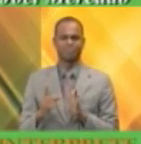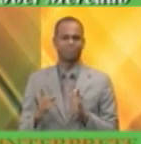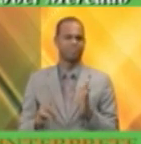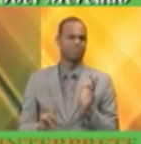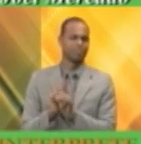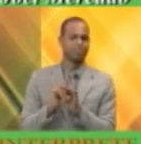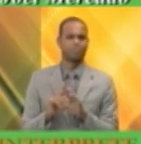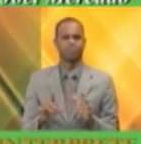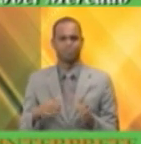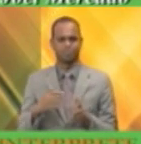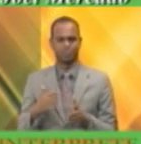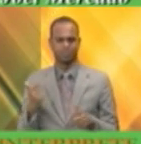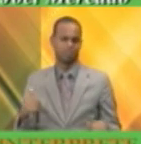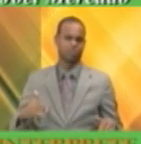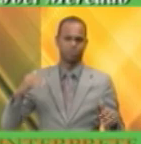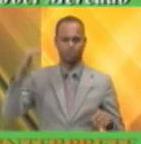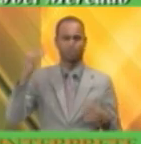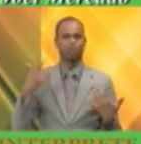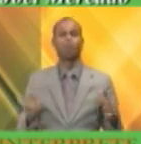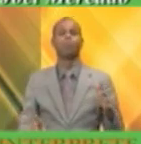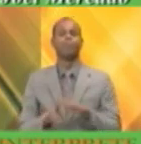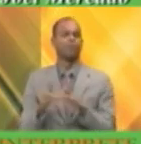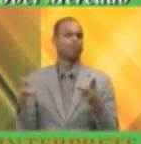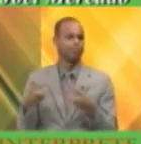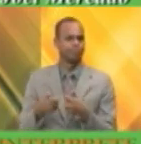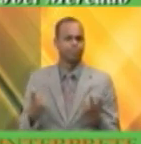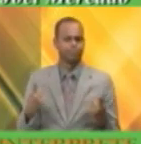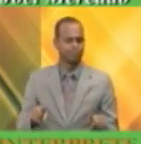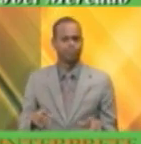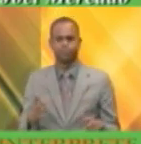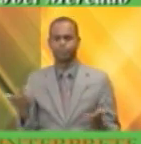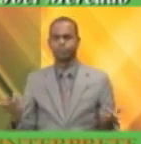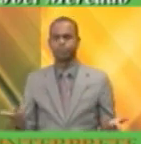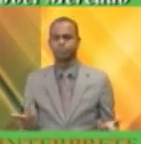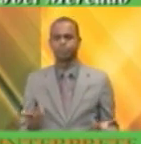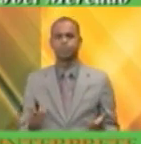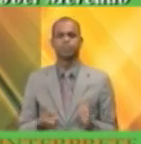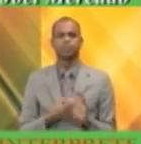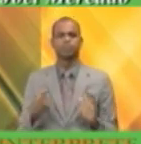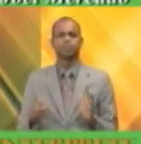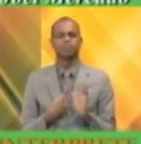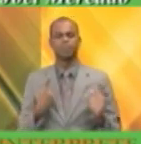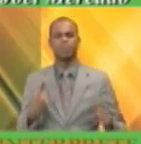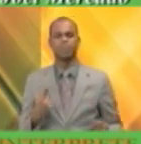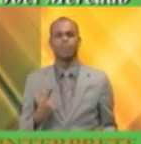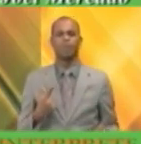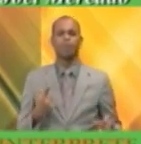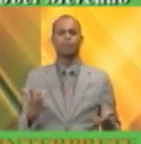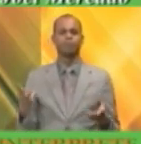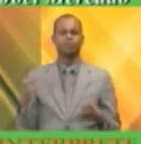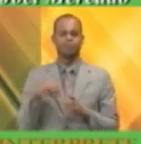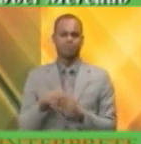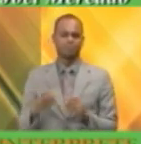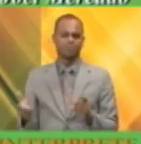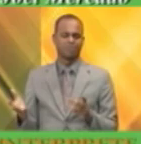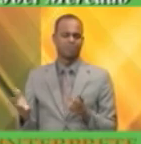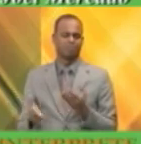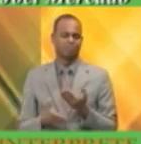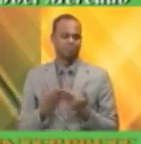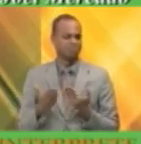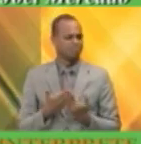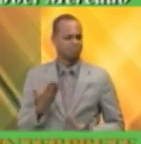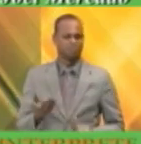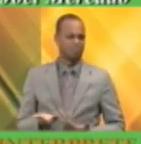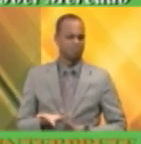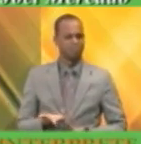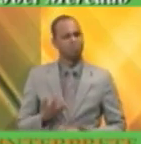que la adquirió después de grande o a una determinada edad, a veces la inclusión no es muy fácil,